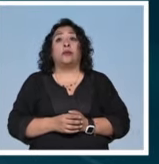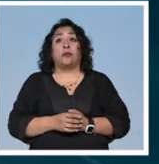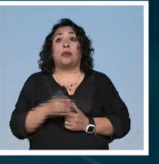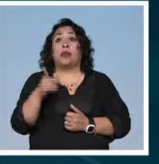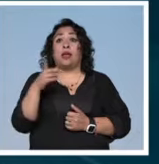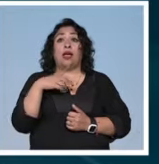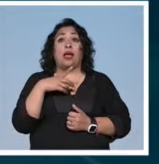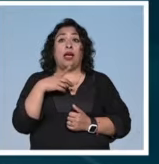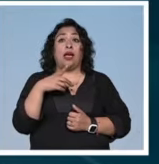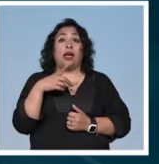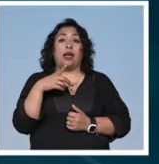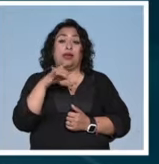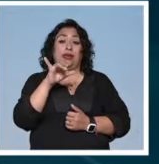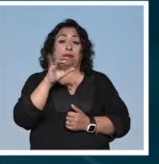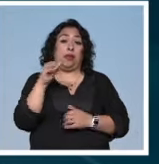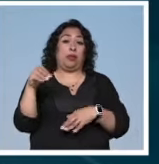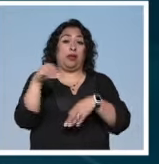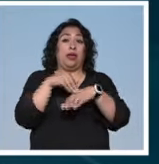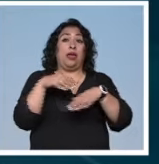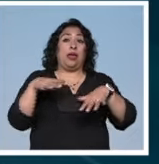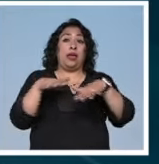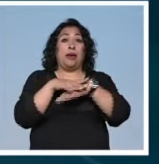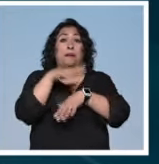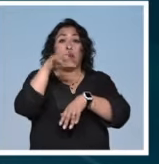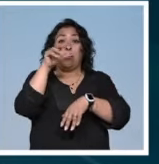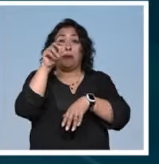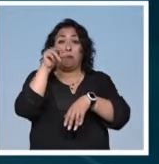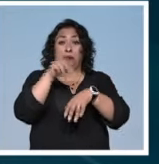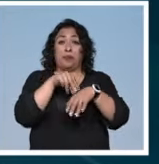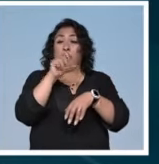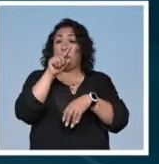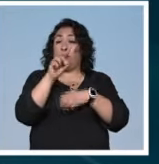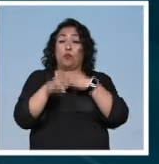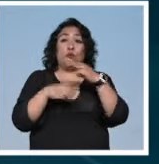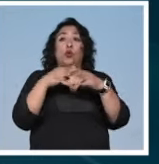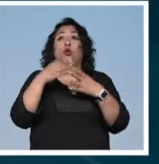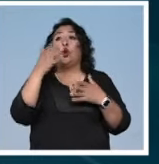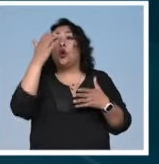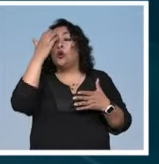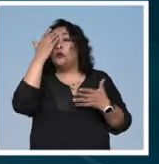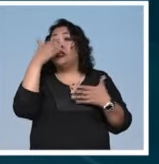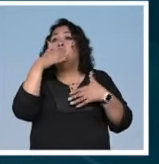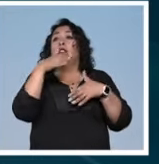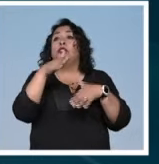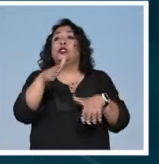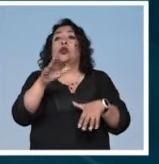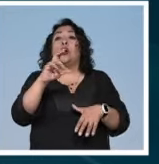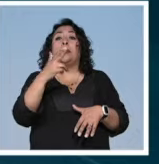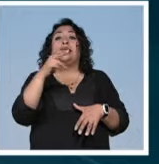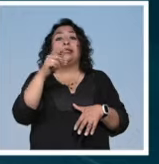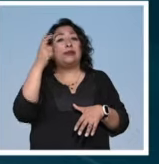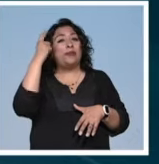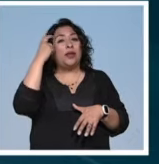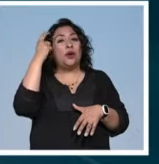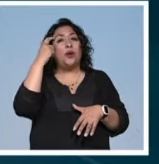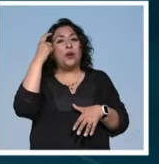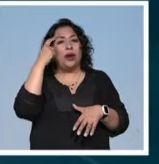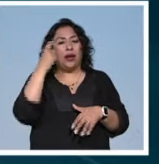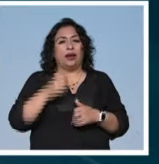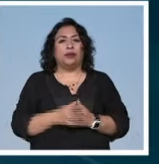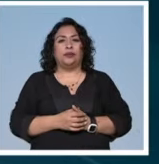Este implante podría revolucionar no solo la medicina, sino todo el mundo. Conozcamos más sobre el chip neuronal